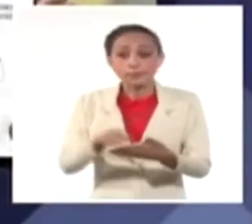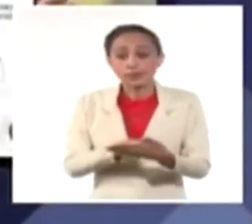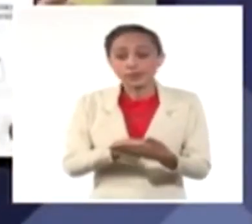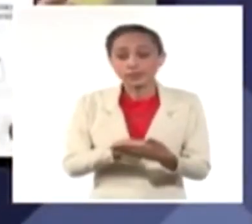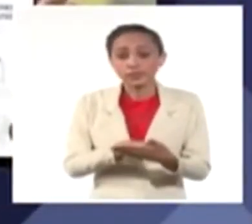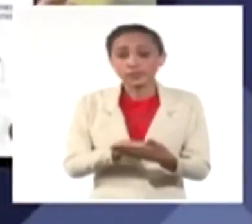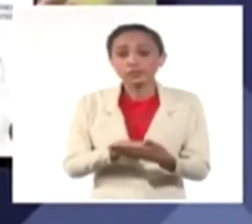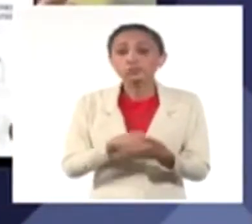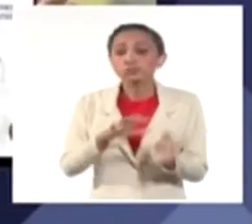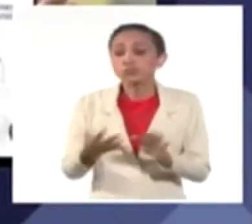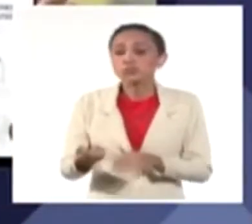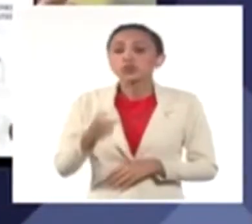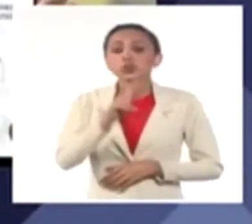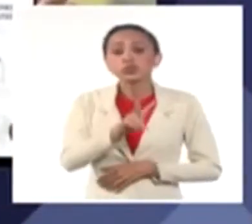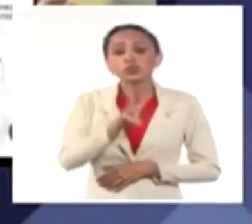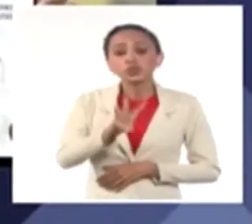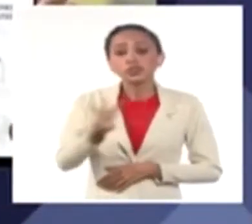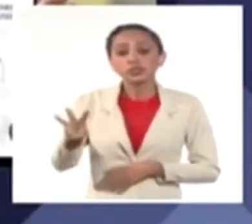a